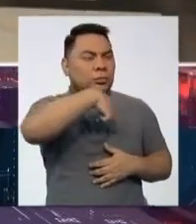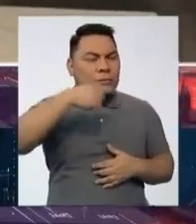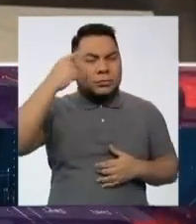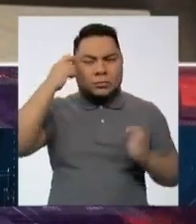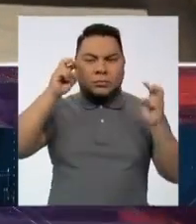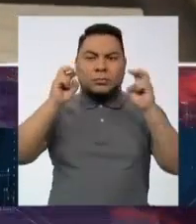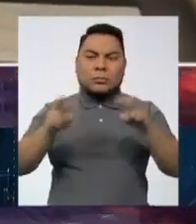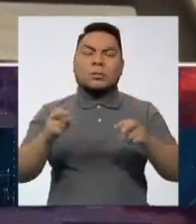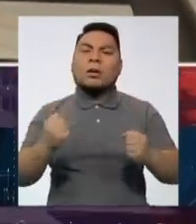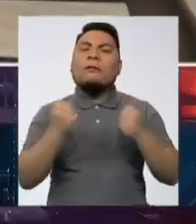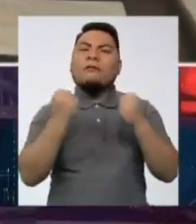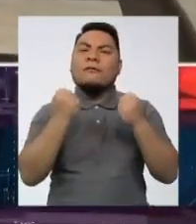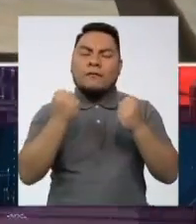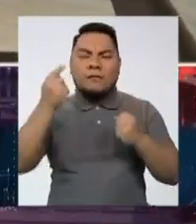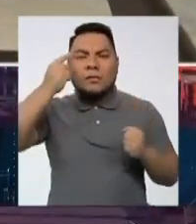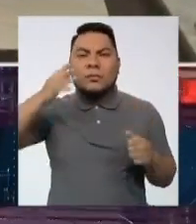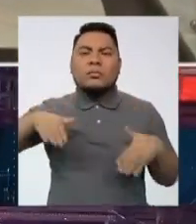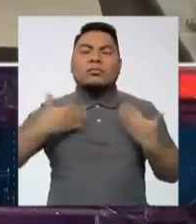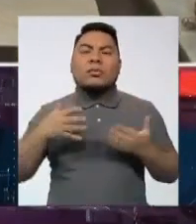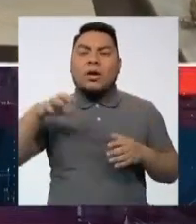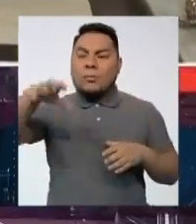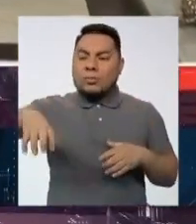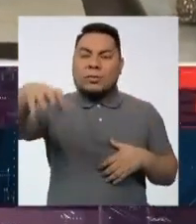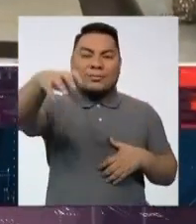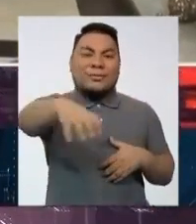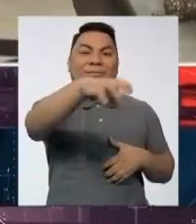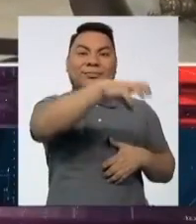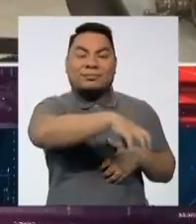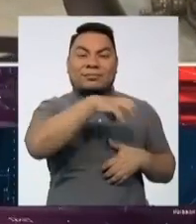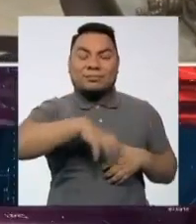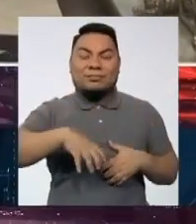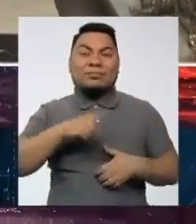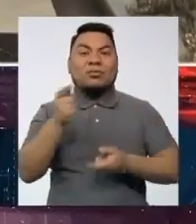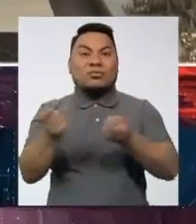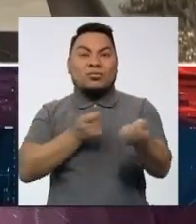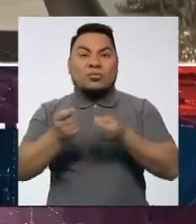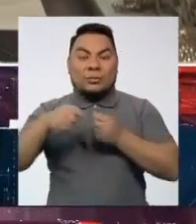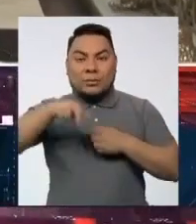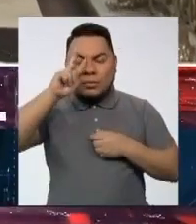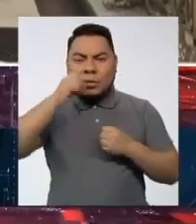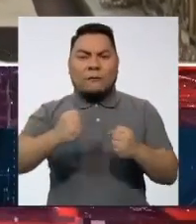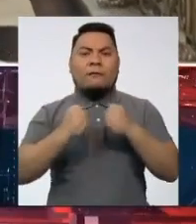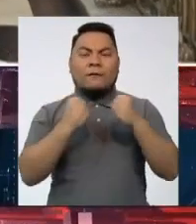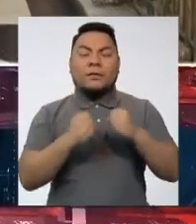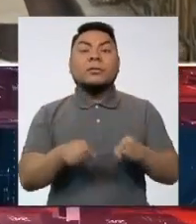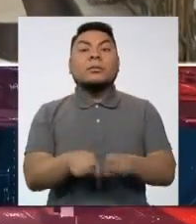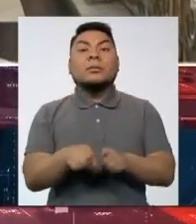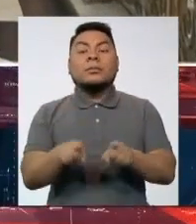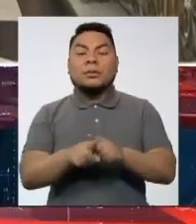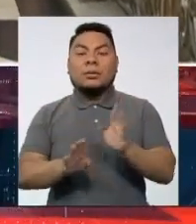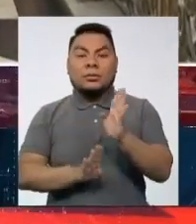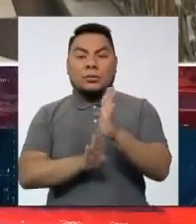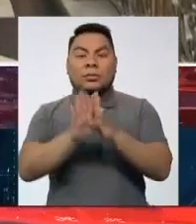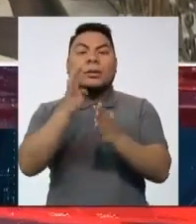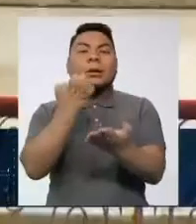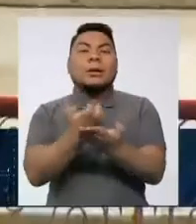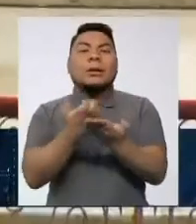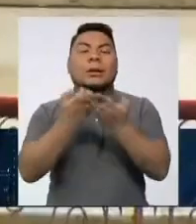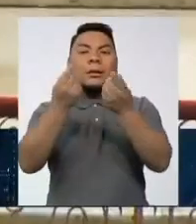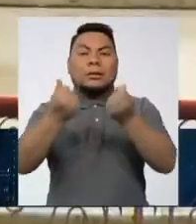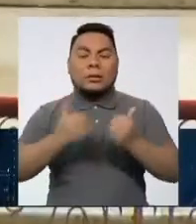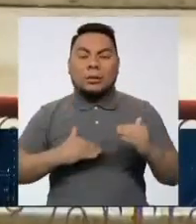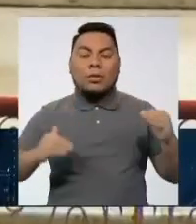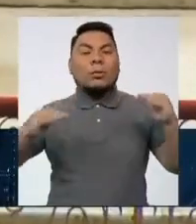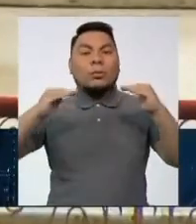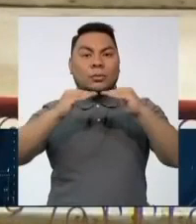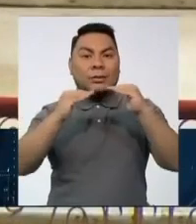el fortalecimiento de las instituciones tutelares de la patria, el crecimiento económico con